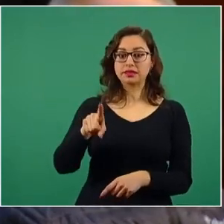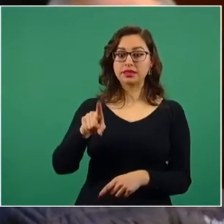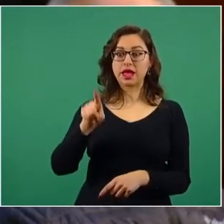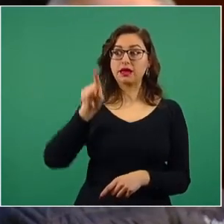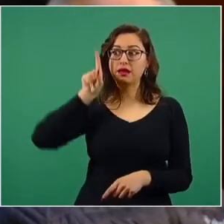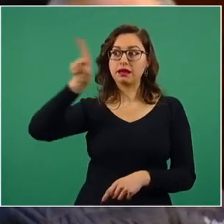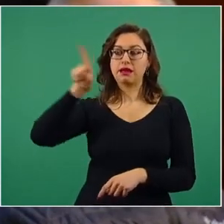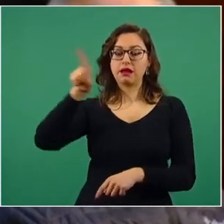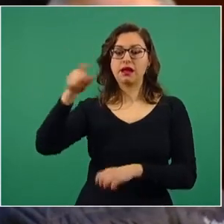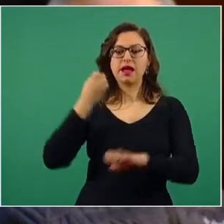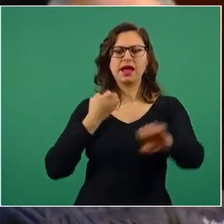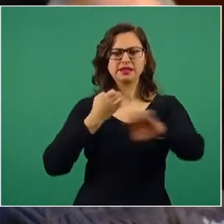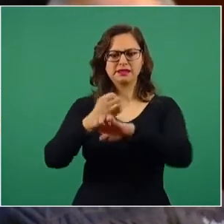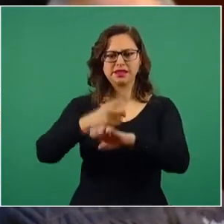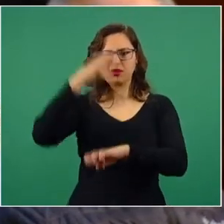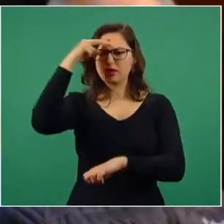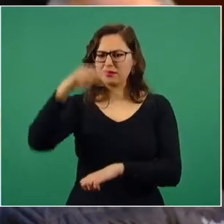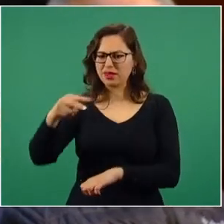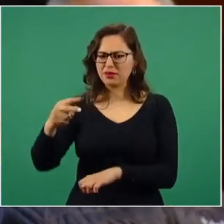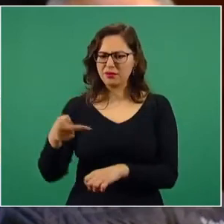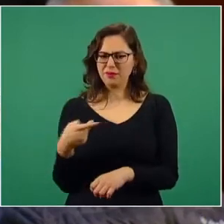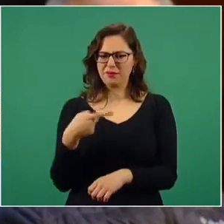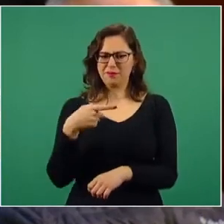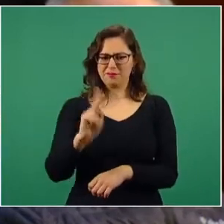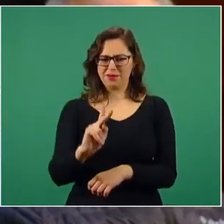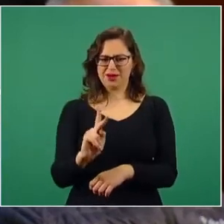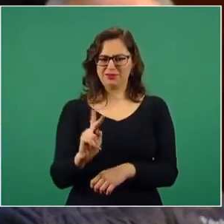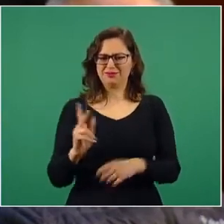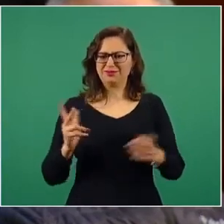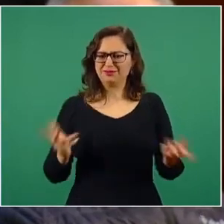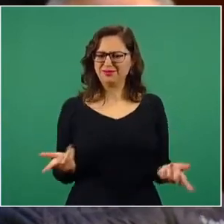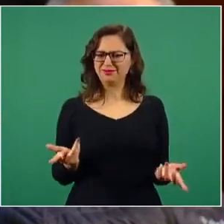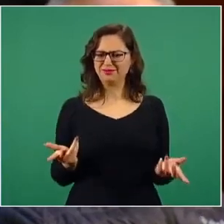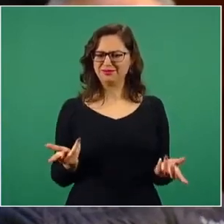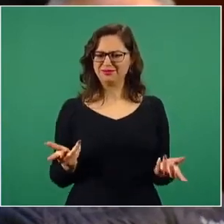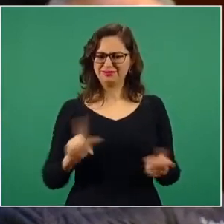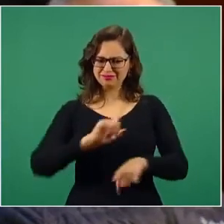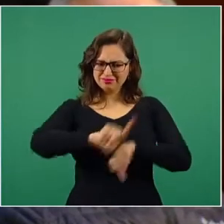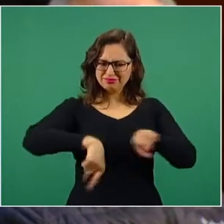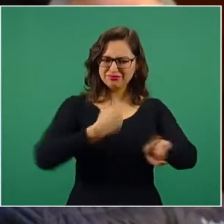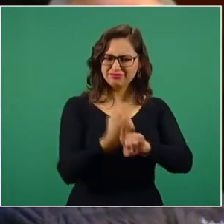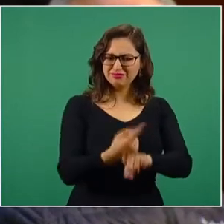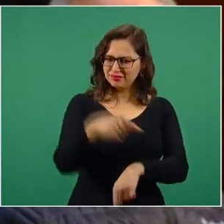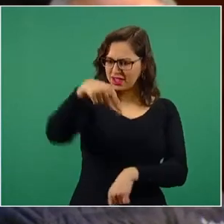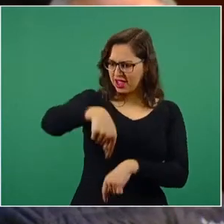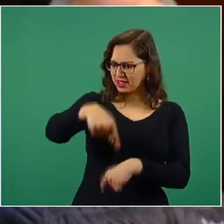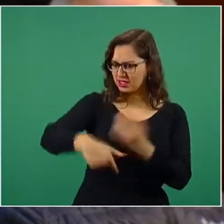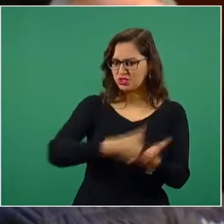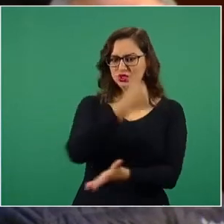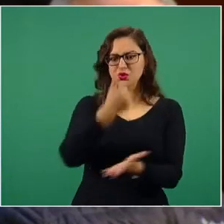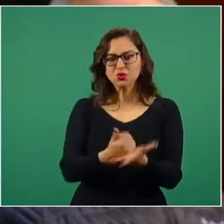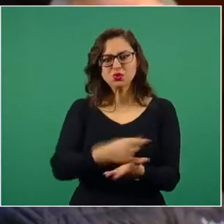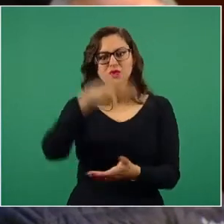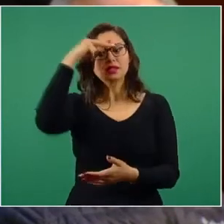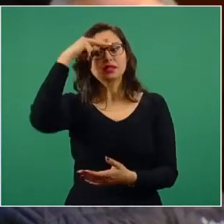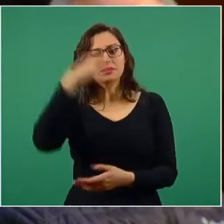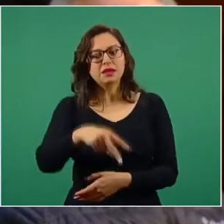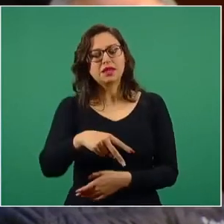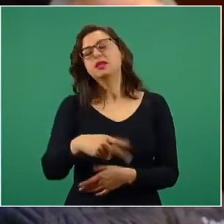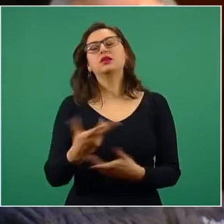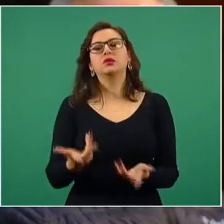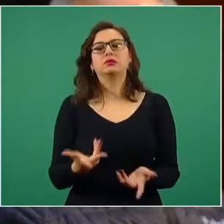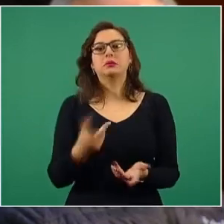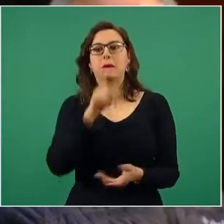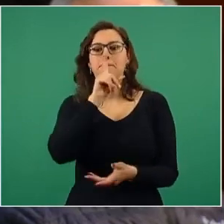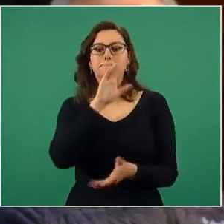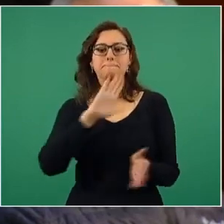que el delito se cometió en la capital, con el propósito de que este caso sea cerrado y no